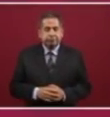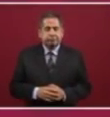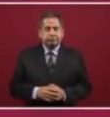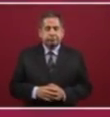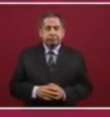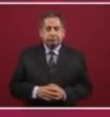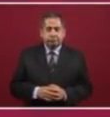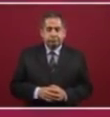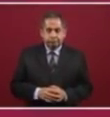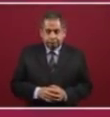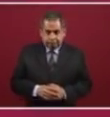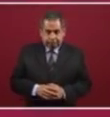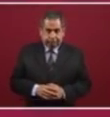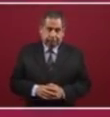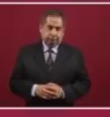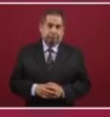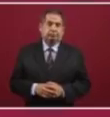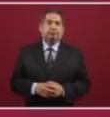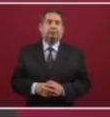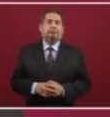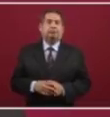lo que no se quiere, pues, es